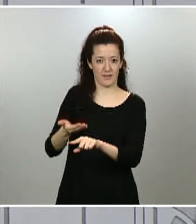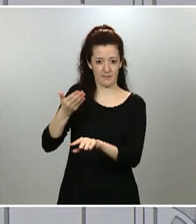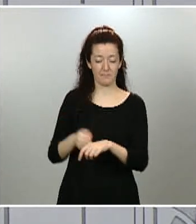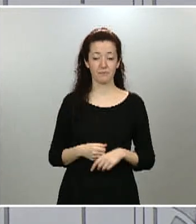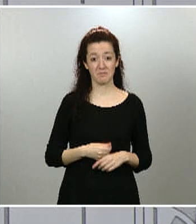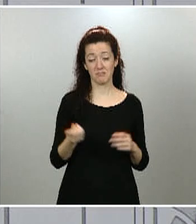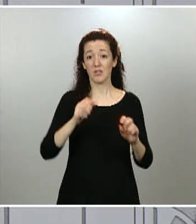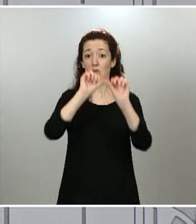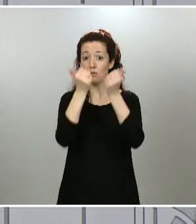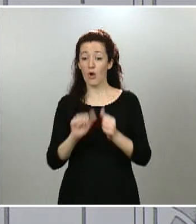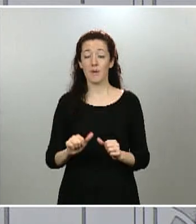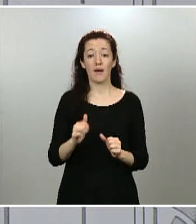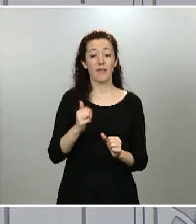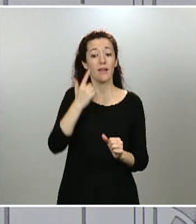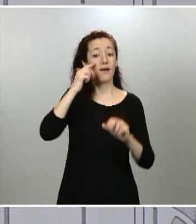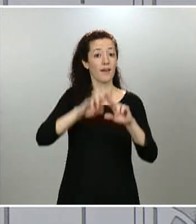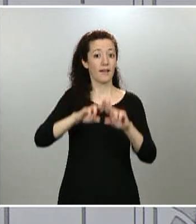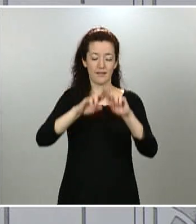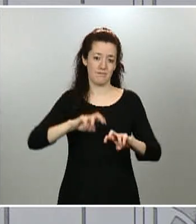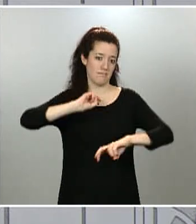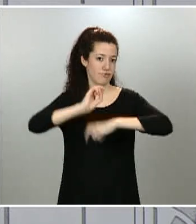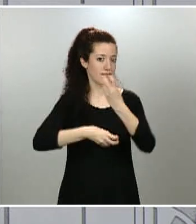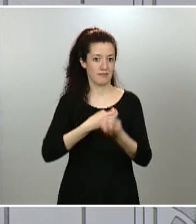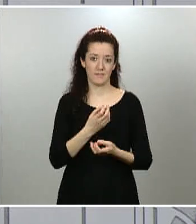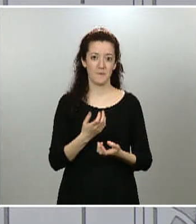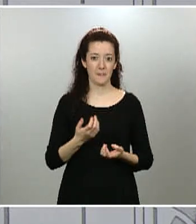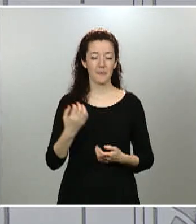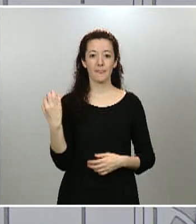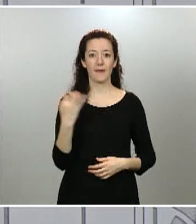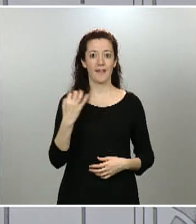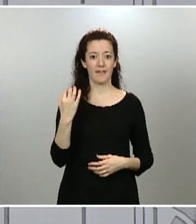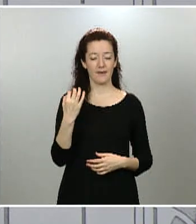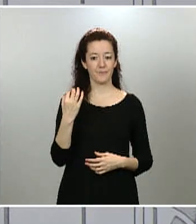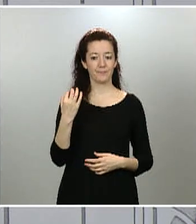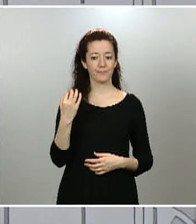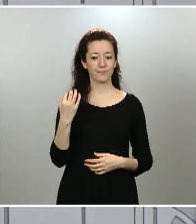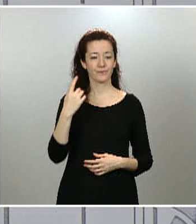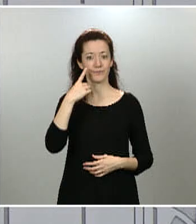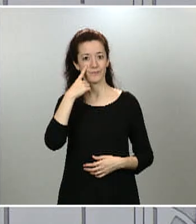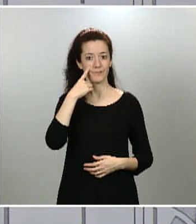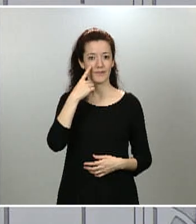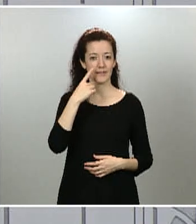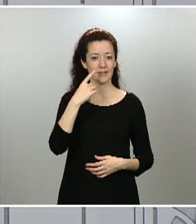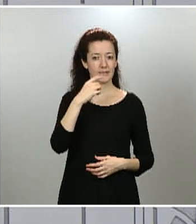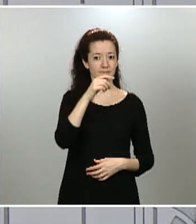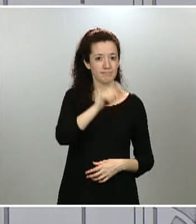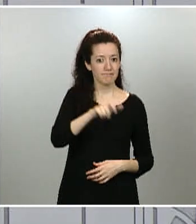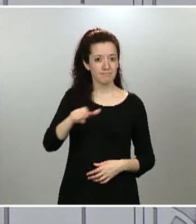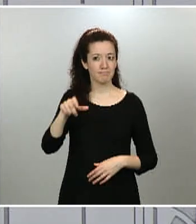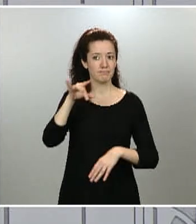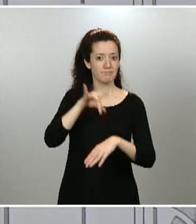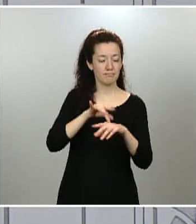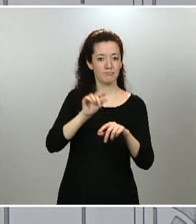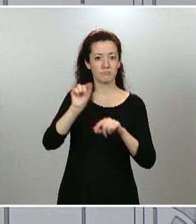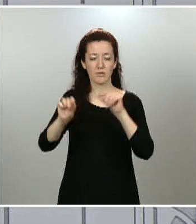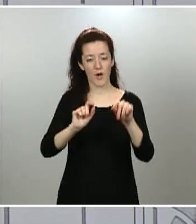que valorar aquellos que de verdad pueden indicar correctamente cómo evolucionan las cosas para la población, para hacerlos